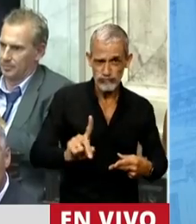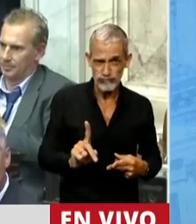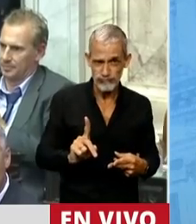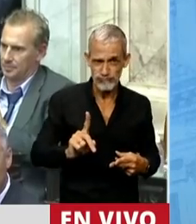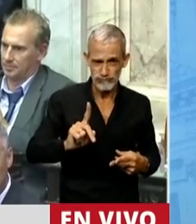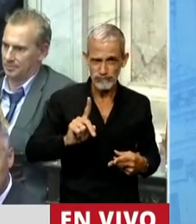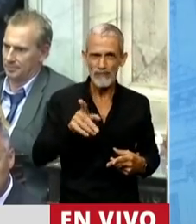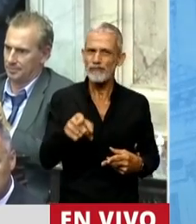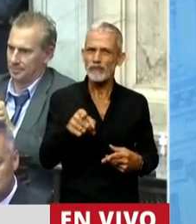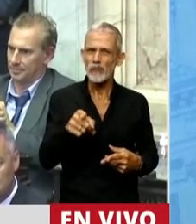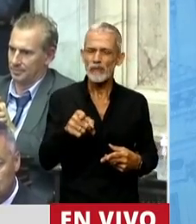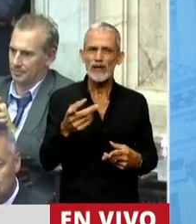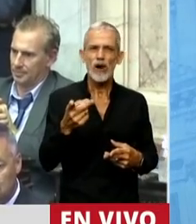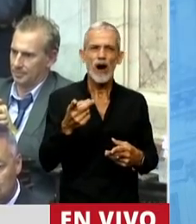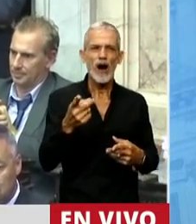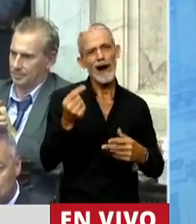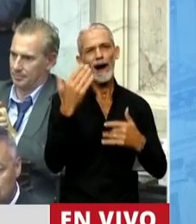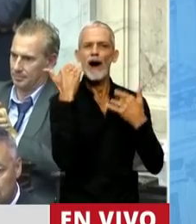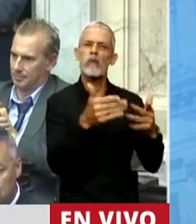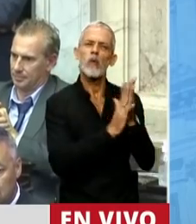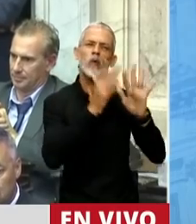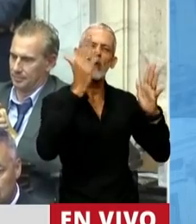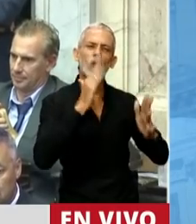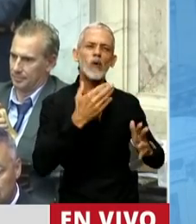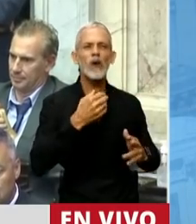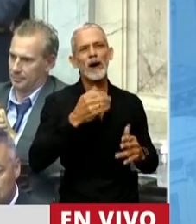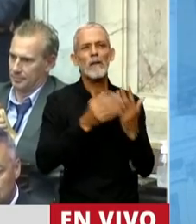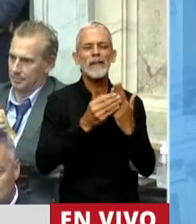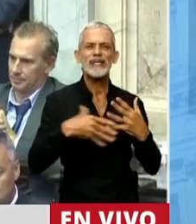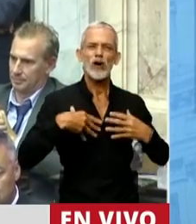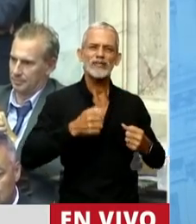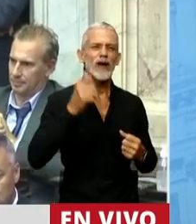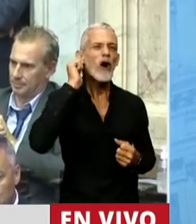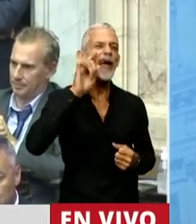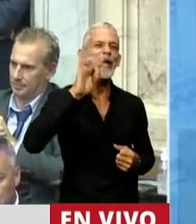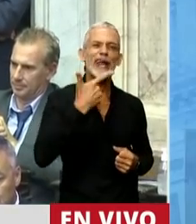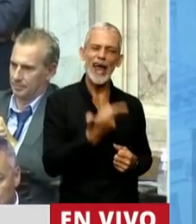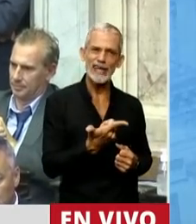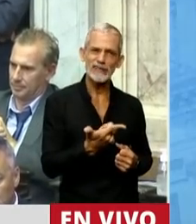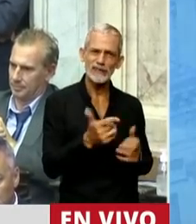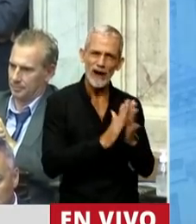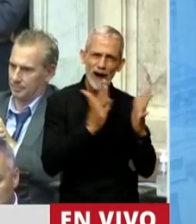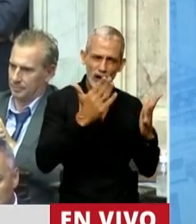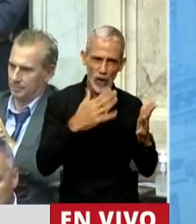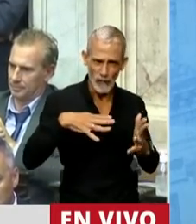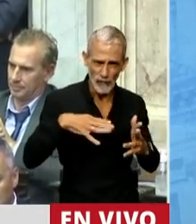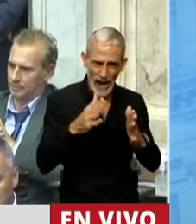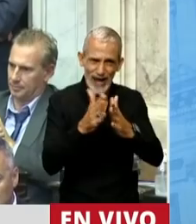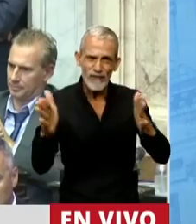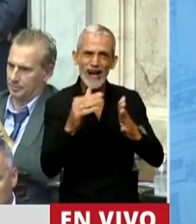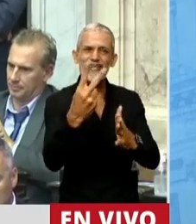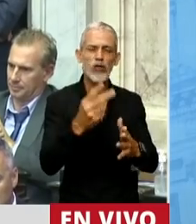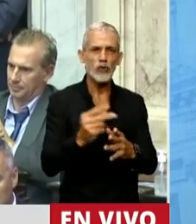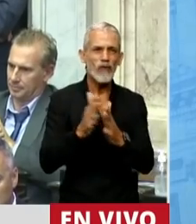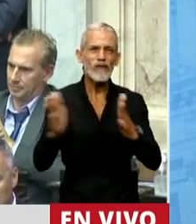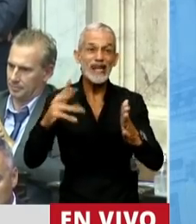hablan, reivindican a Ginés García. Muchachos, están aplicando una vacuna que no tiene terminada la fase 2. La fase 3 ni